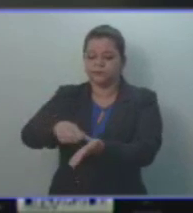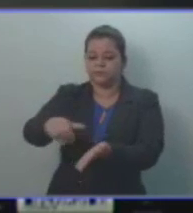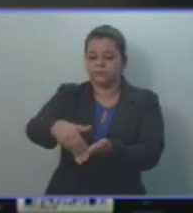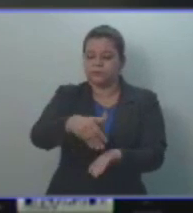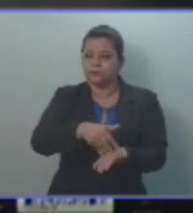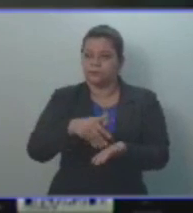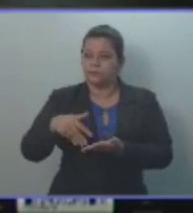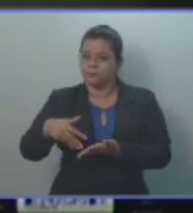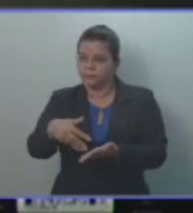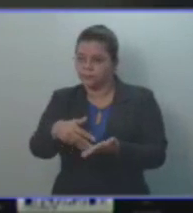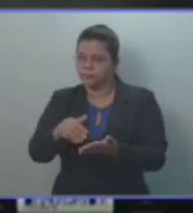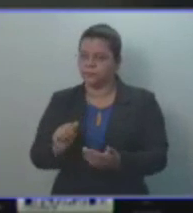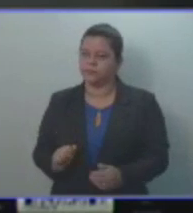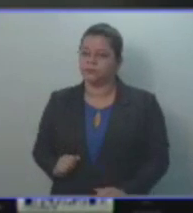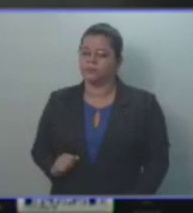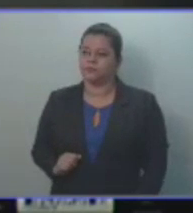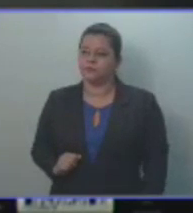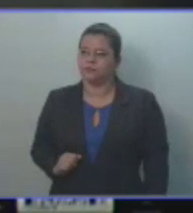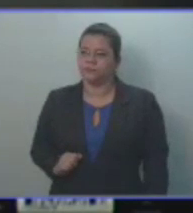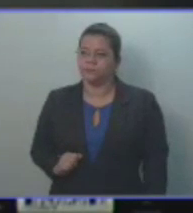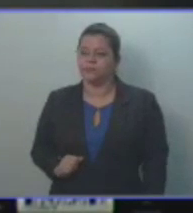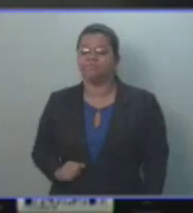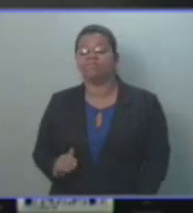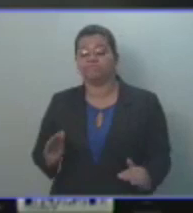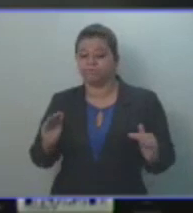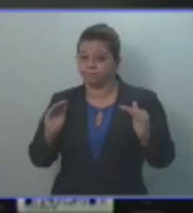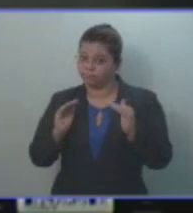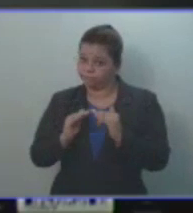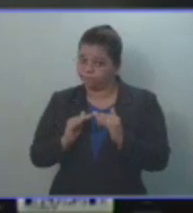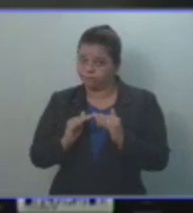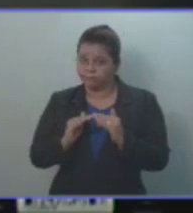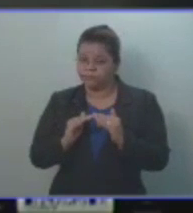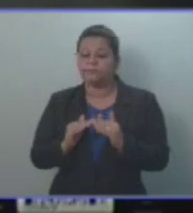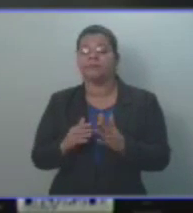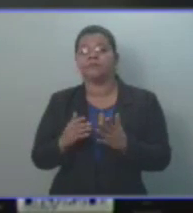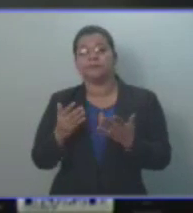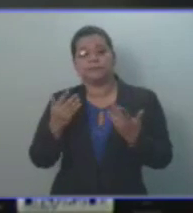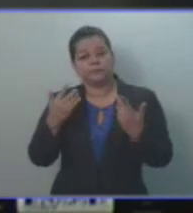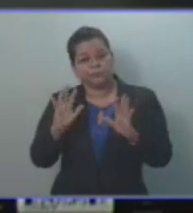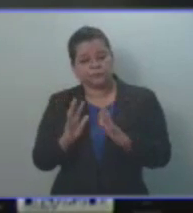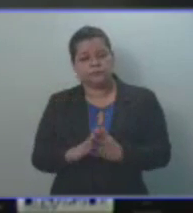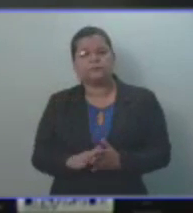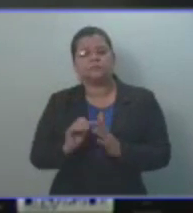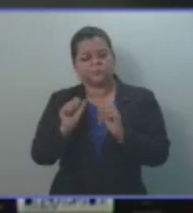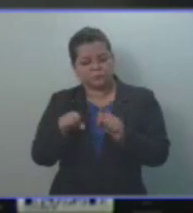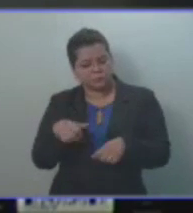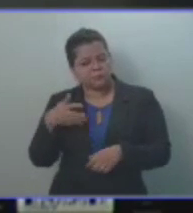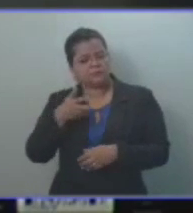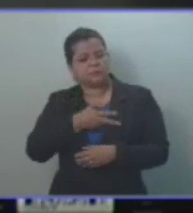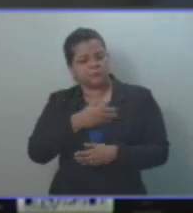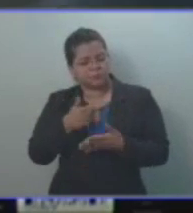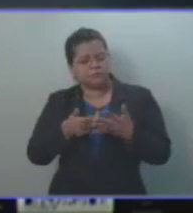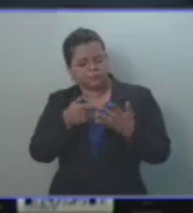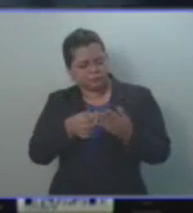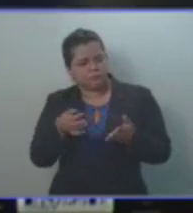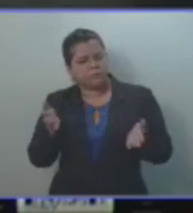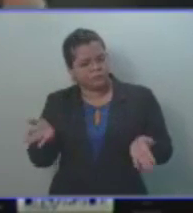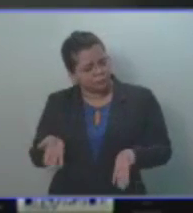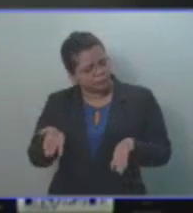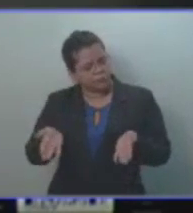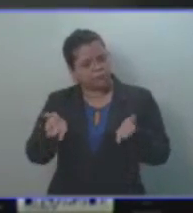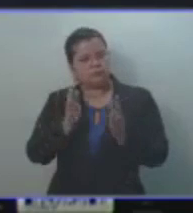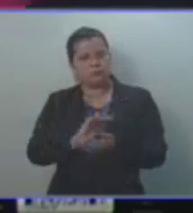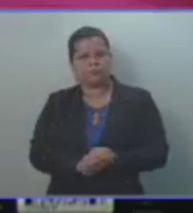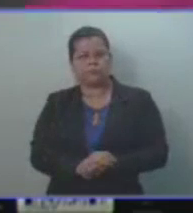que corresponda. También se autoriza a entregar incentivos a través de esta ley, pero